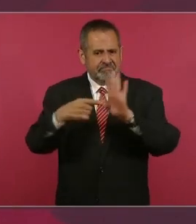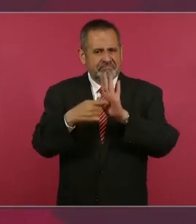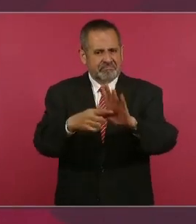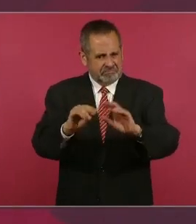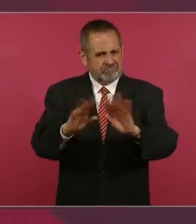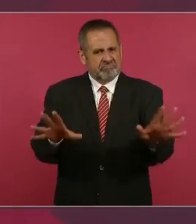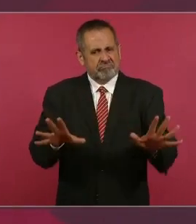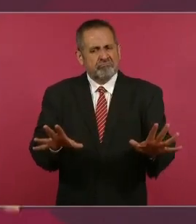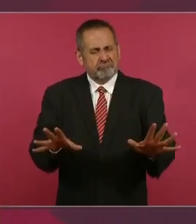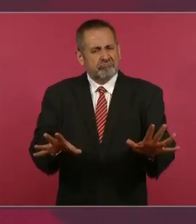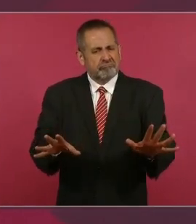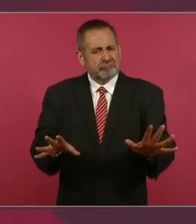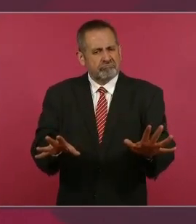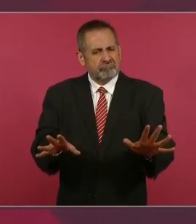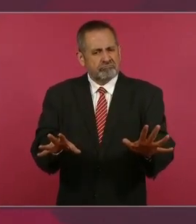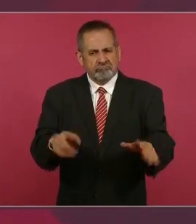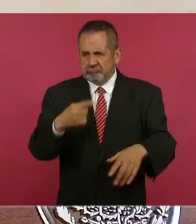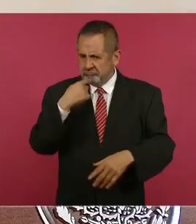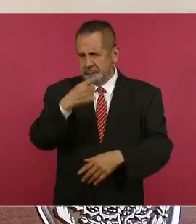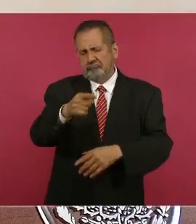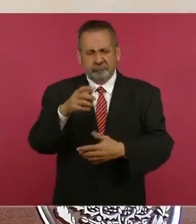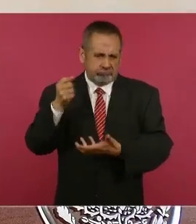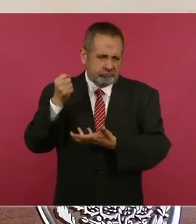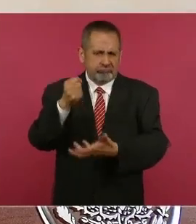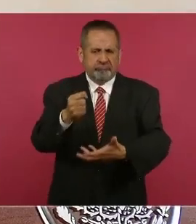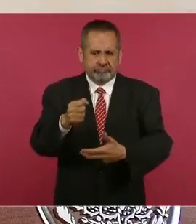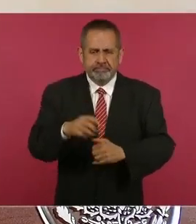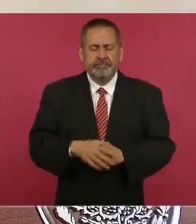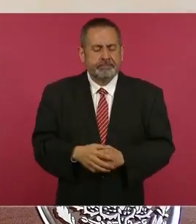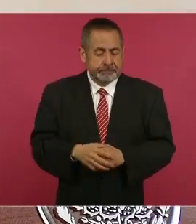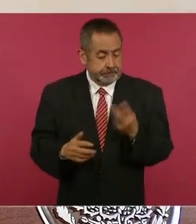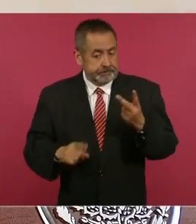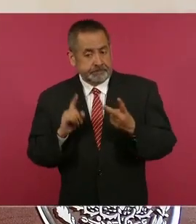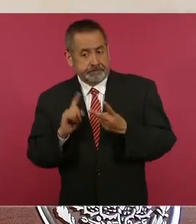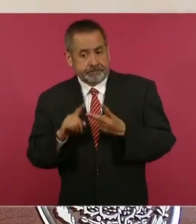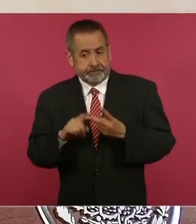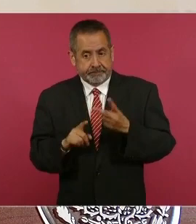dejar de manifiesto. Lo segundo,